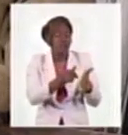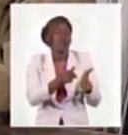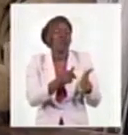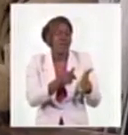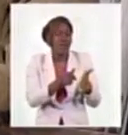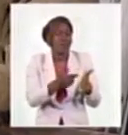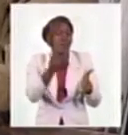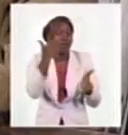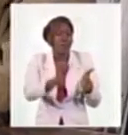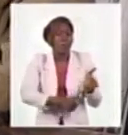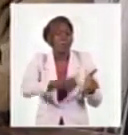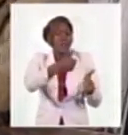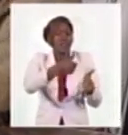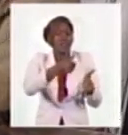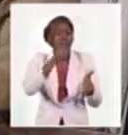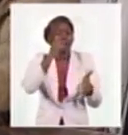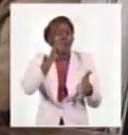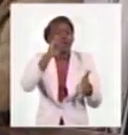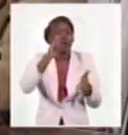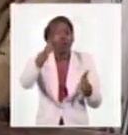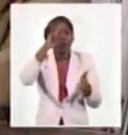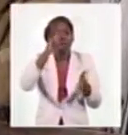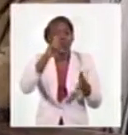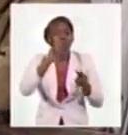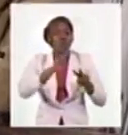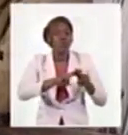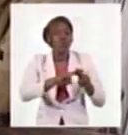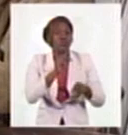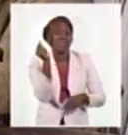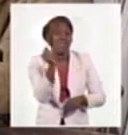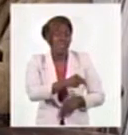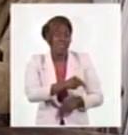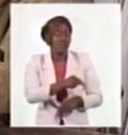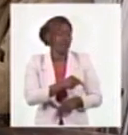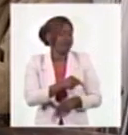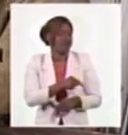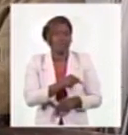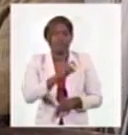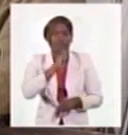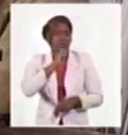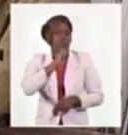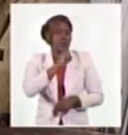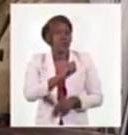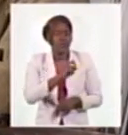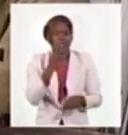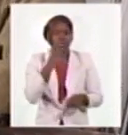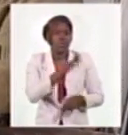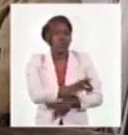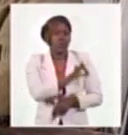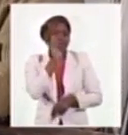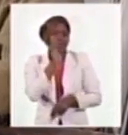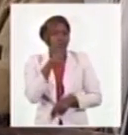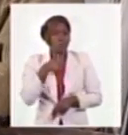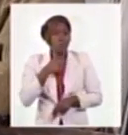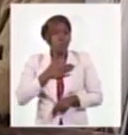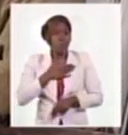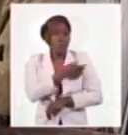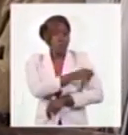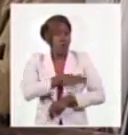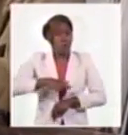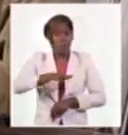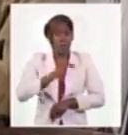Bush, a la Casa Blanca, el año que 2000. No fue electo, fue designado por la Corte Suprema de manera inusual. Qué mayor crisis